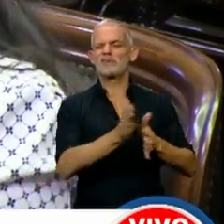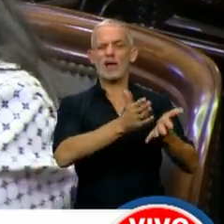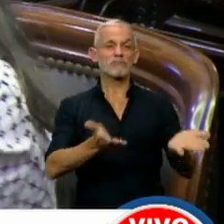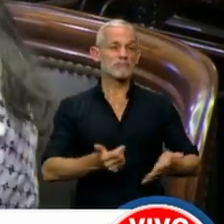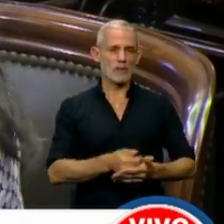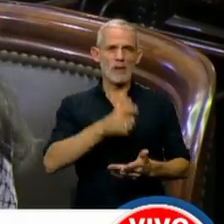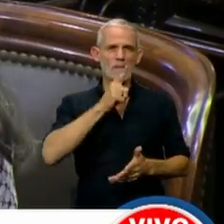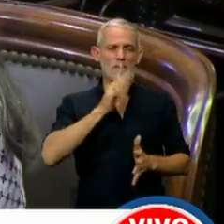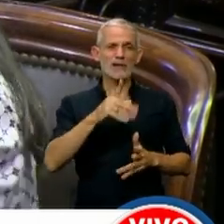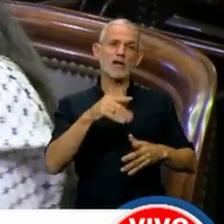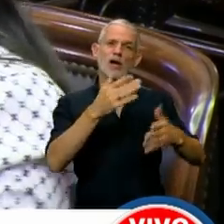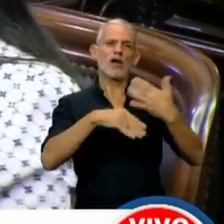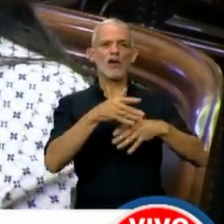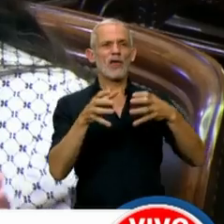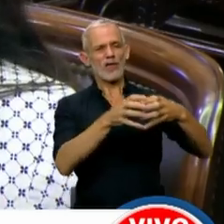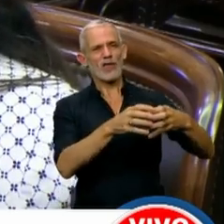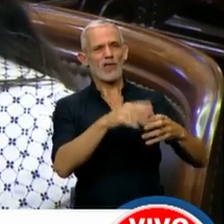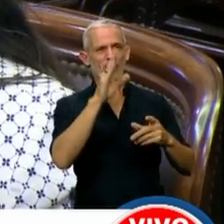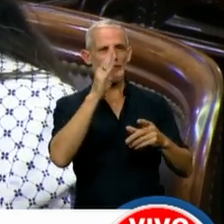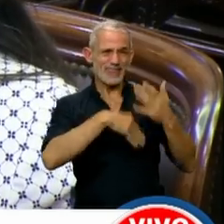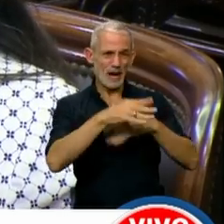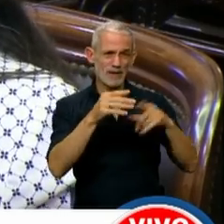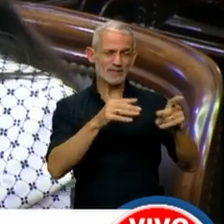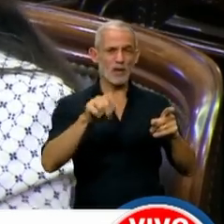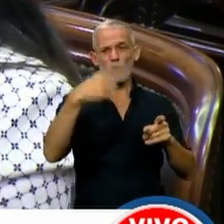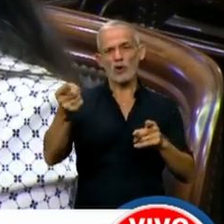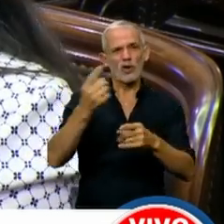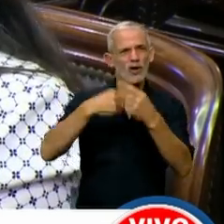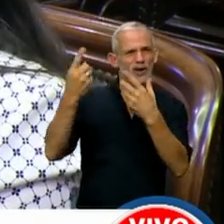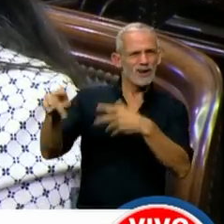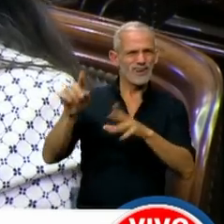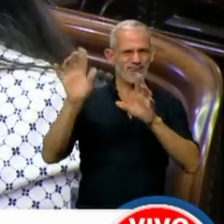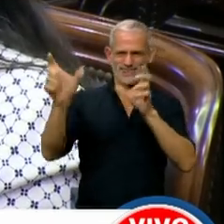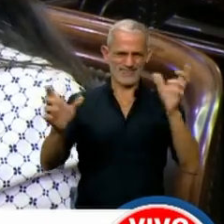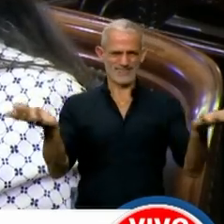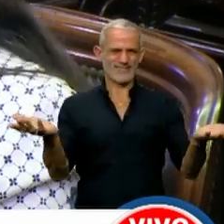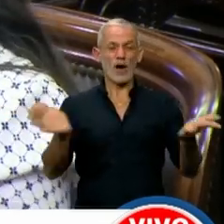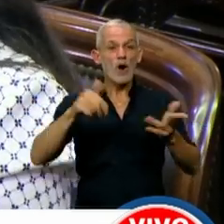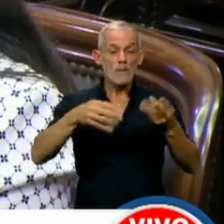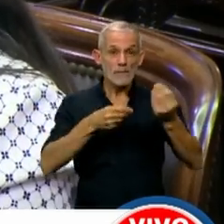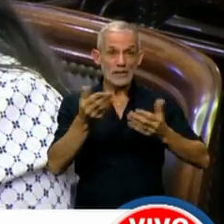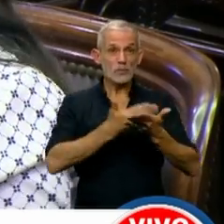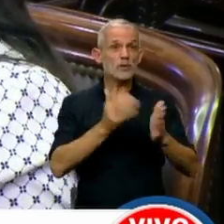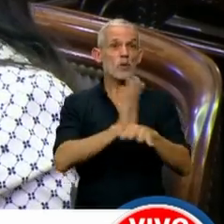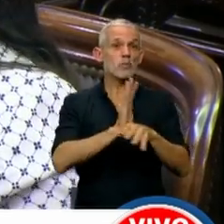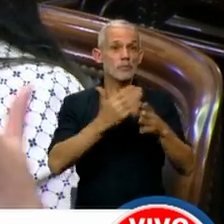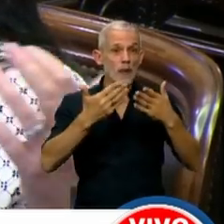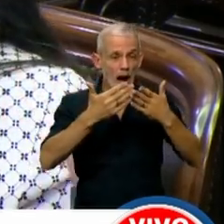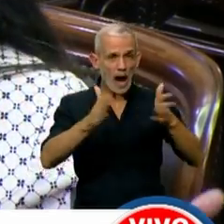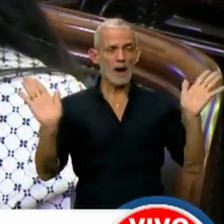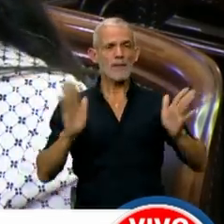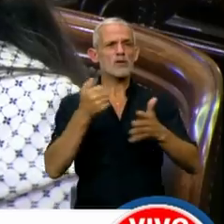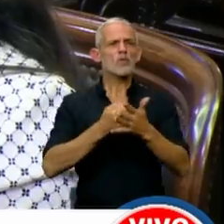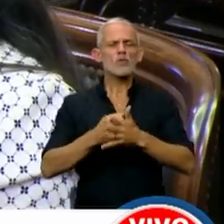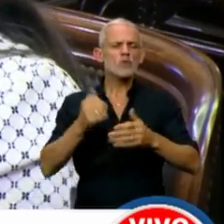parecía que por un lado tenían que ir unos y por el otro otros hoy siento que es un presupuesto que abre puertas a una